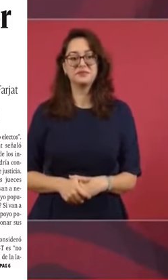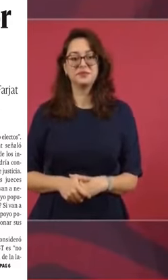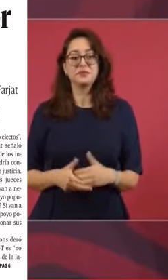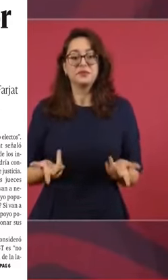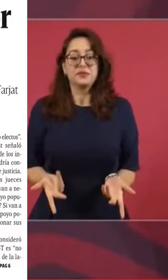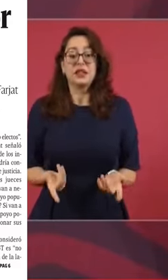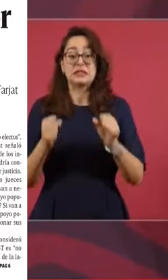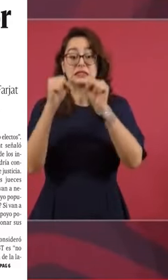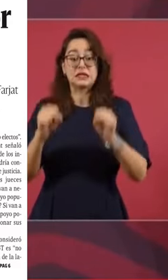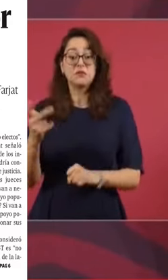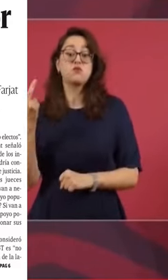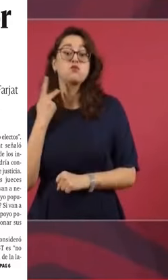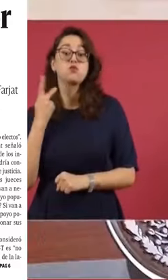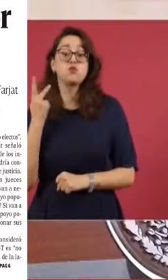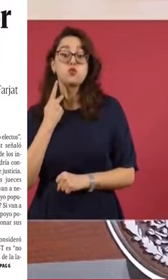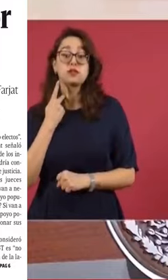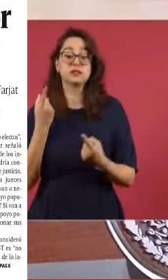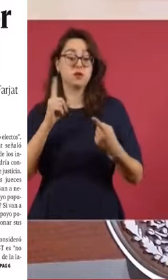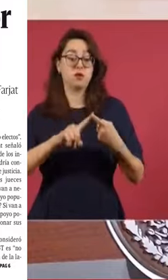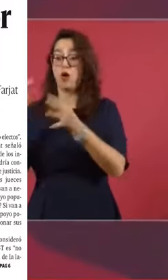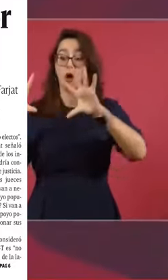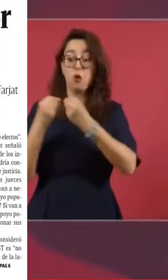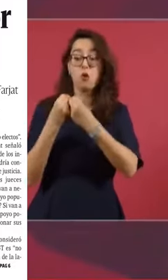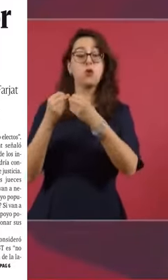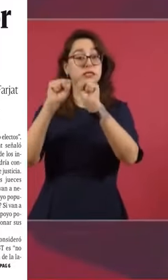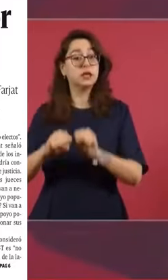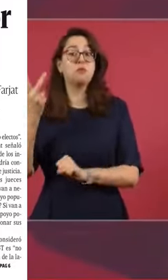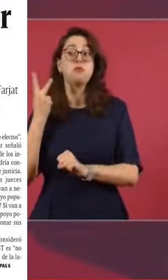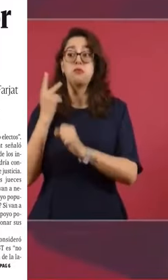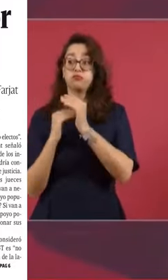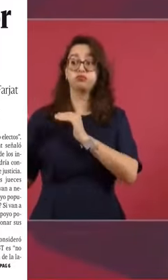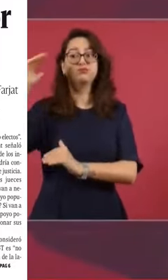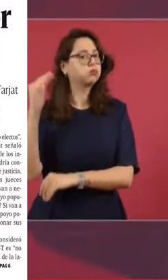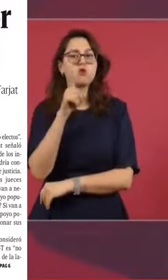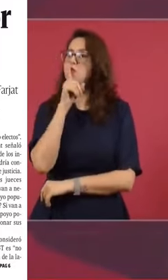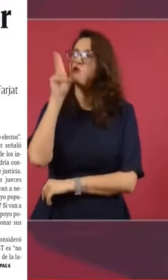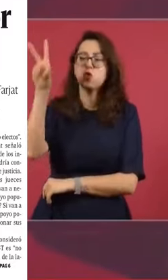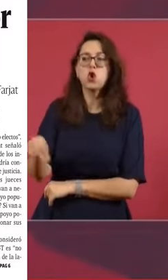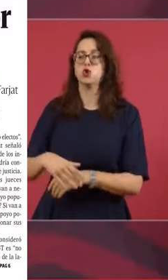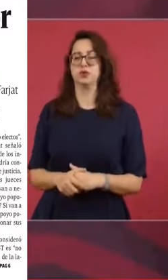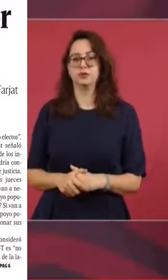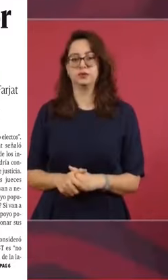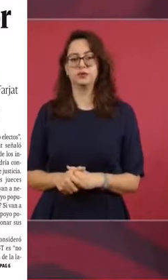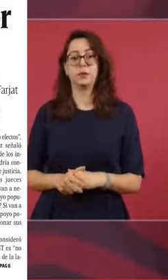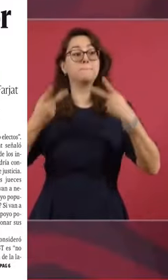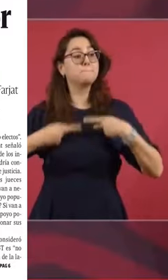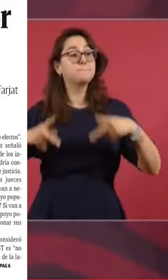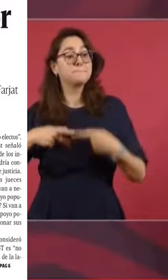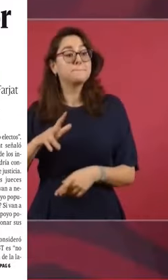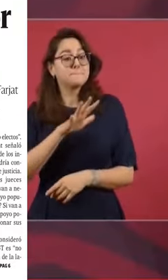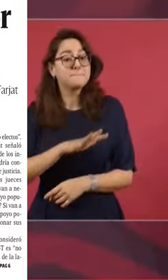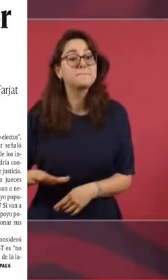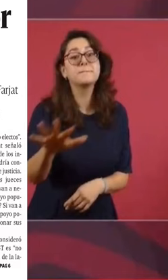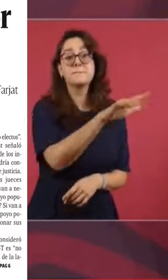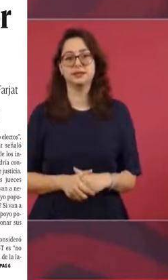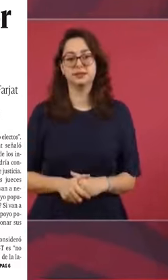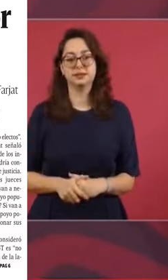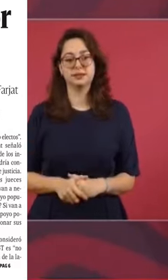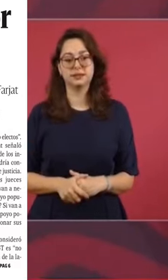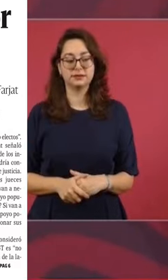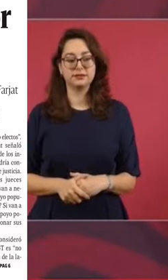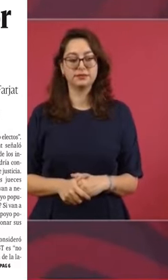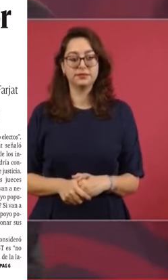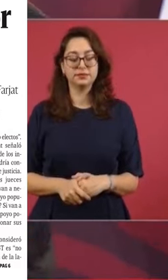un sistema político dominado por una élite, que además el pueblo es sabio,